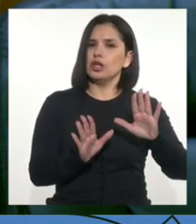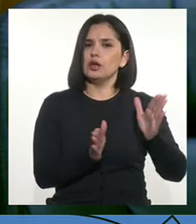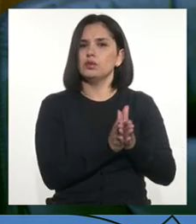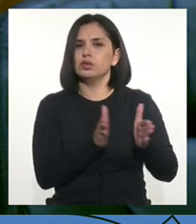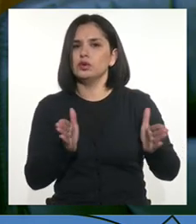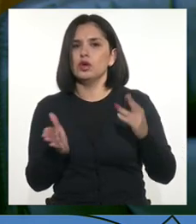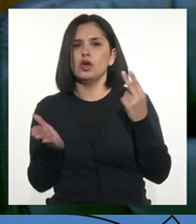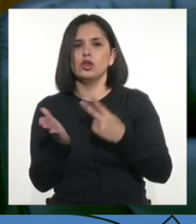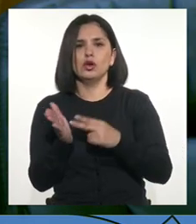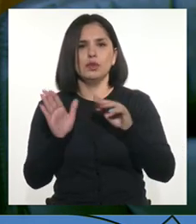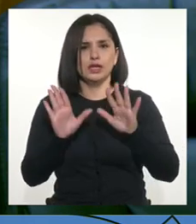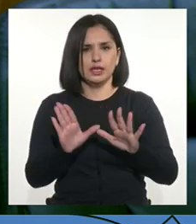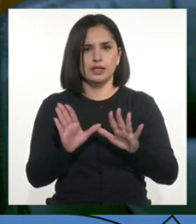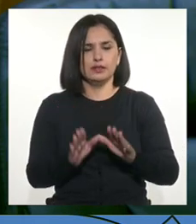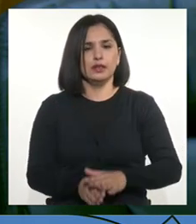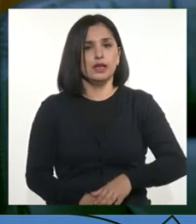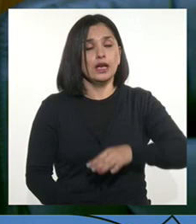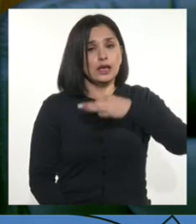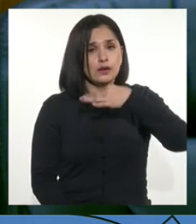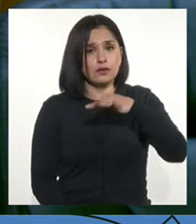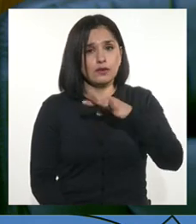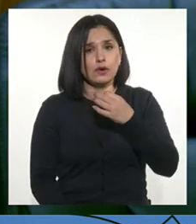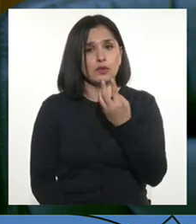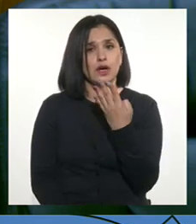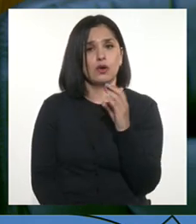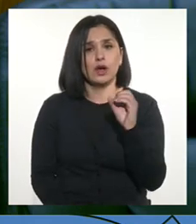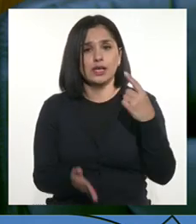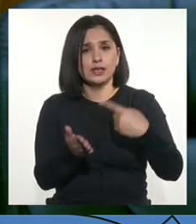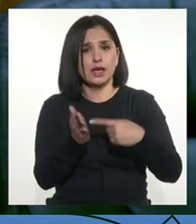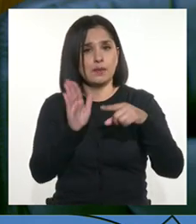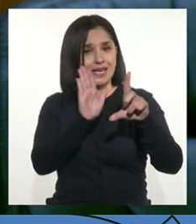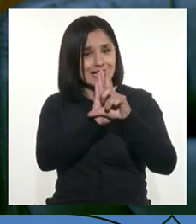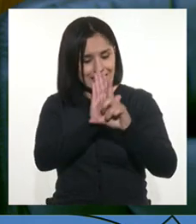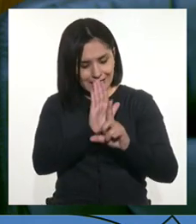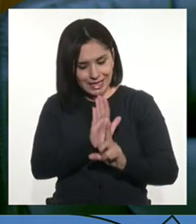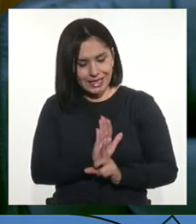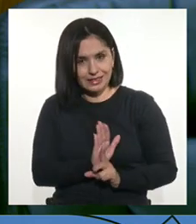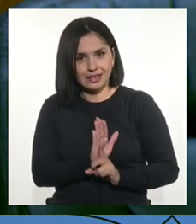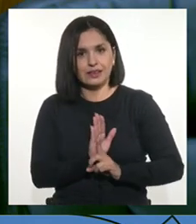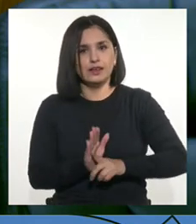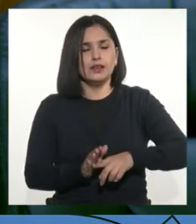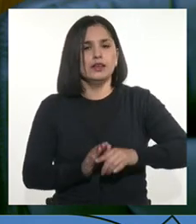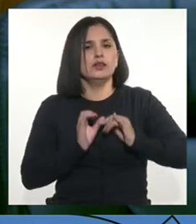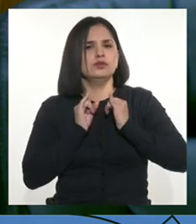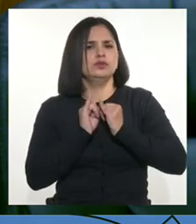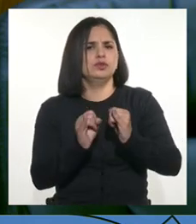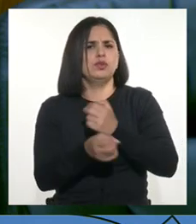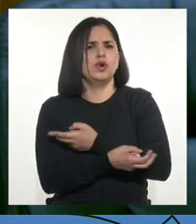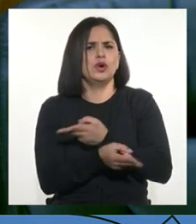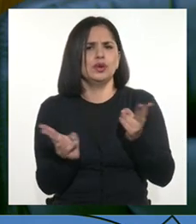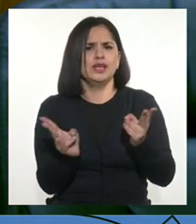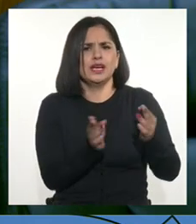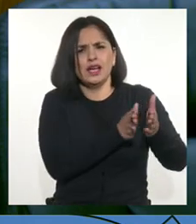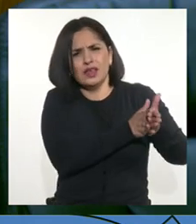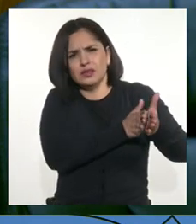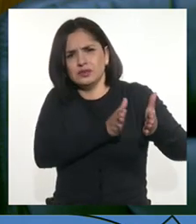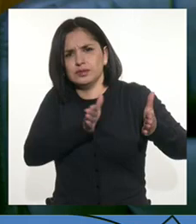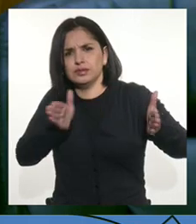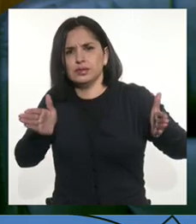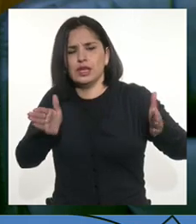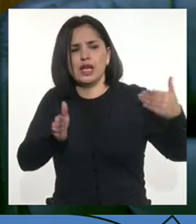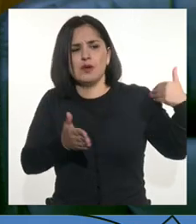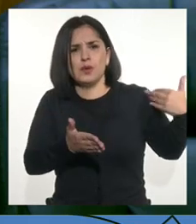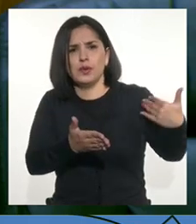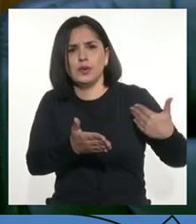que da testimonio de más de 40 mil normas de rango legal dictadas a lo largo de 200 años de